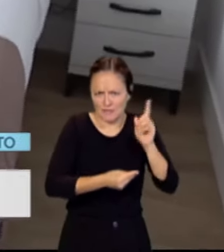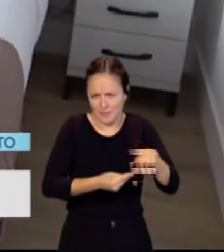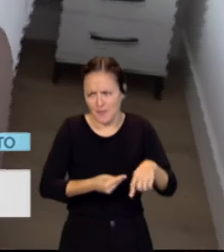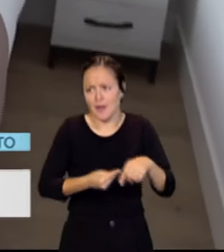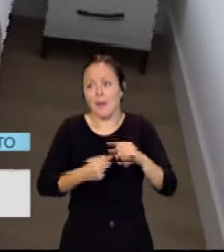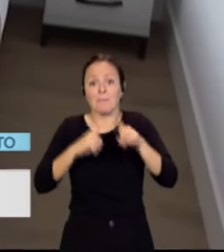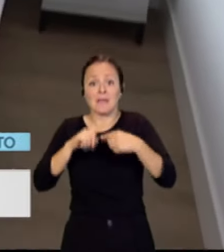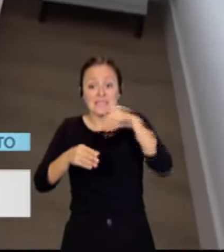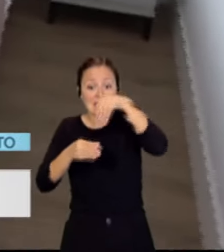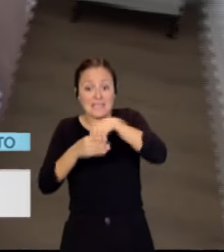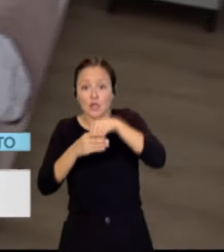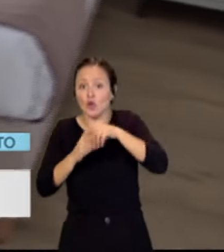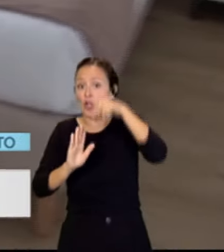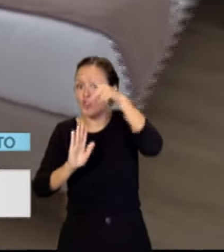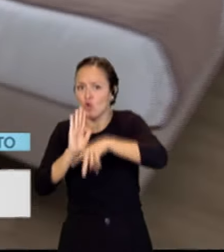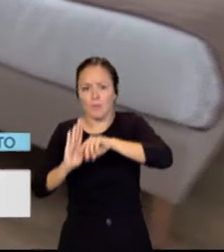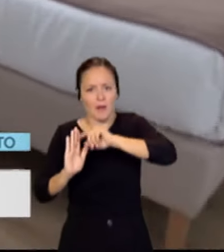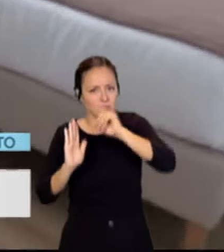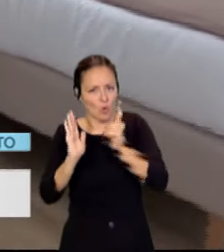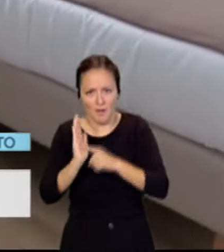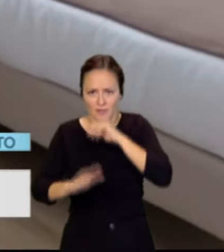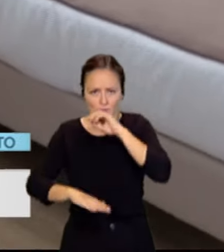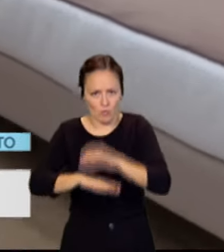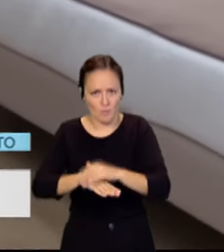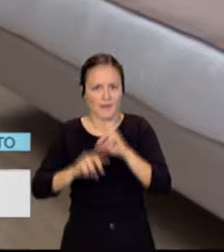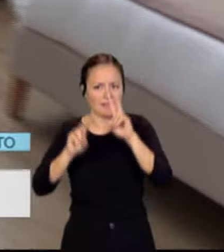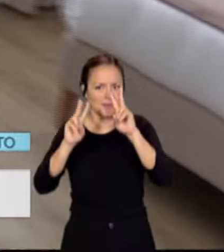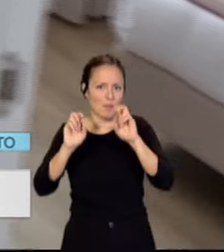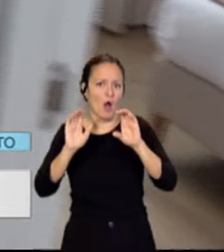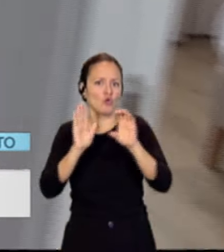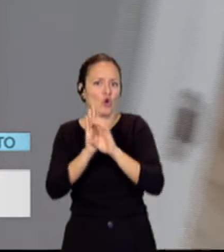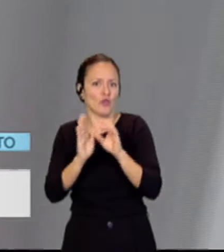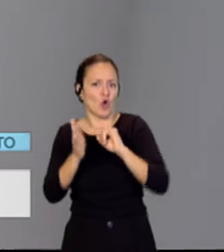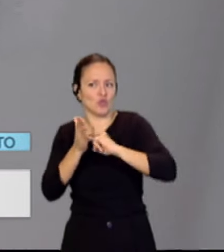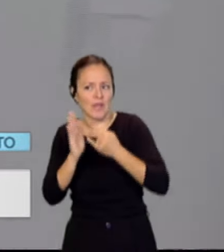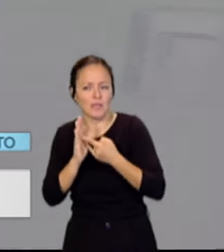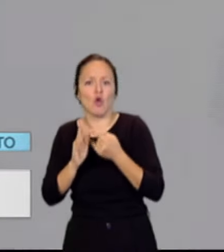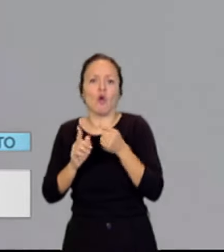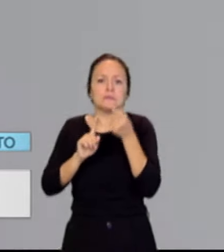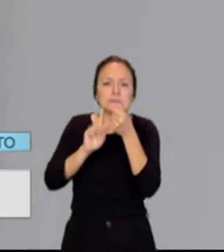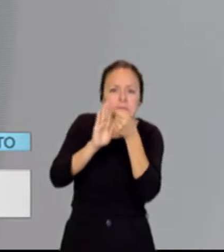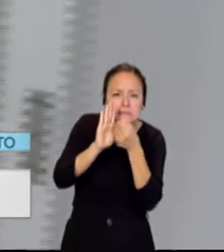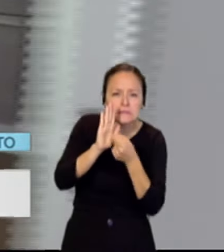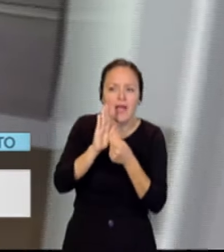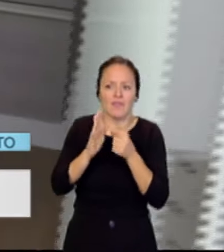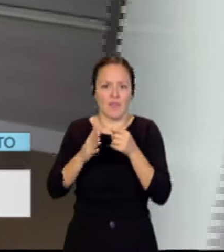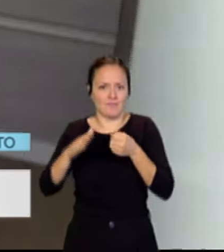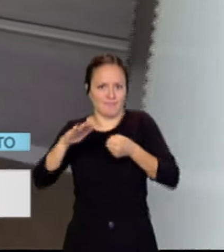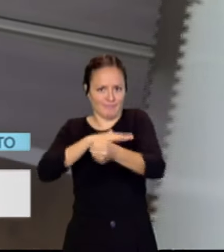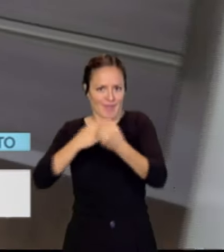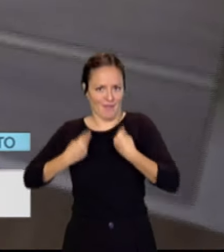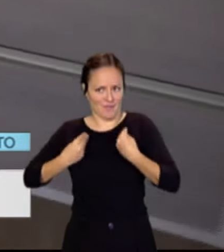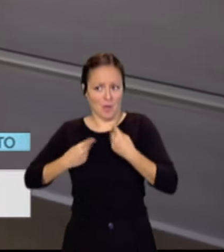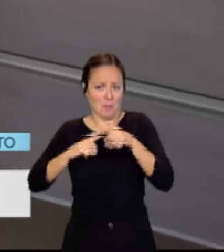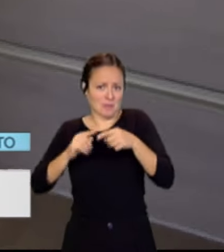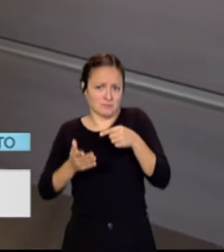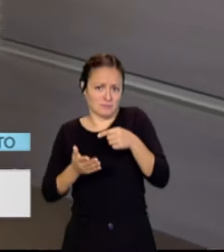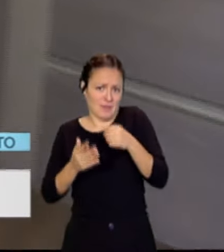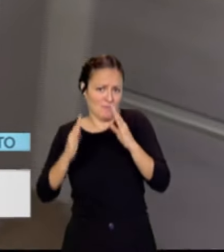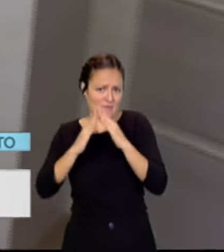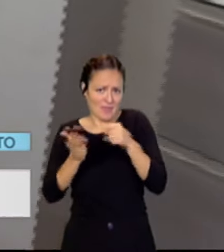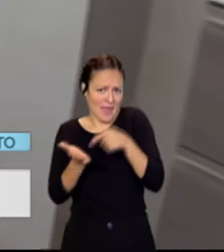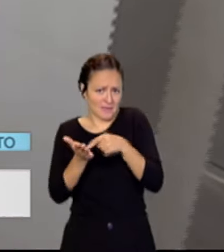la normativa aplicable de hoy en día del código técnico para tener todas las condiciones de habitabilidad necesarias y que se le exigen a una vivienda eso lo que nos da